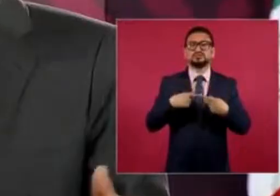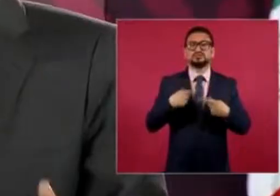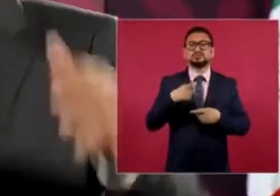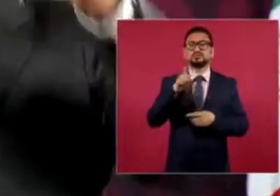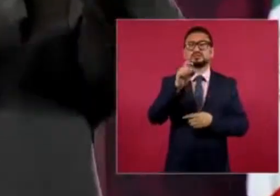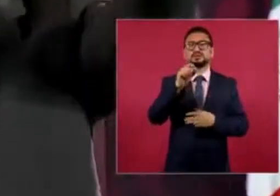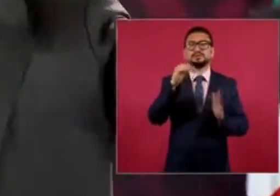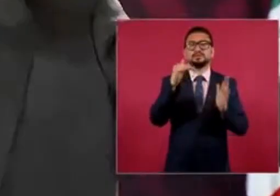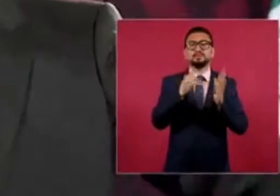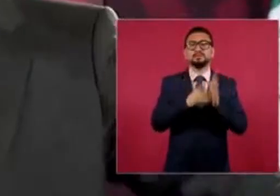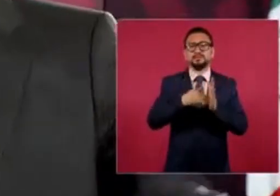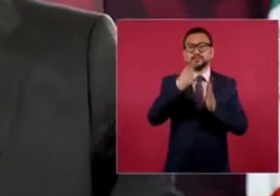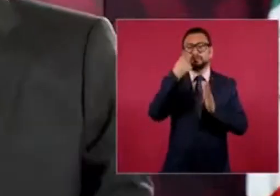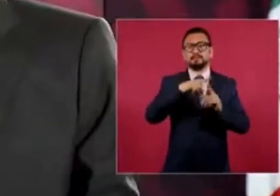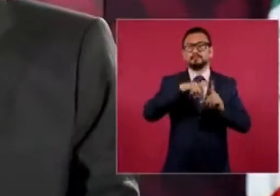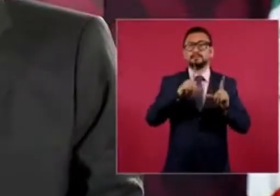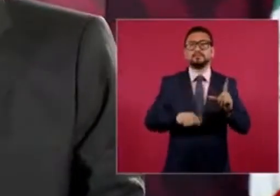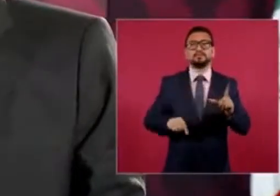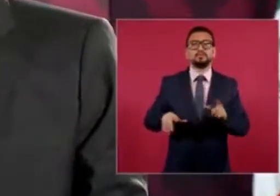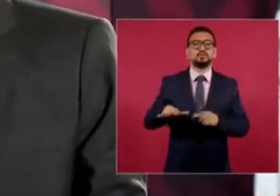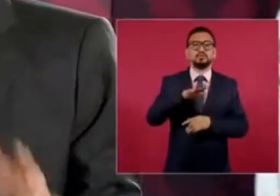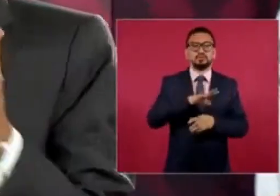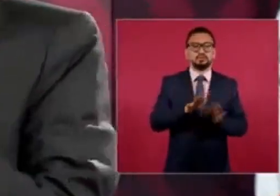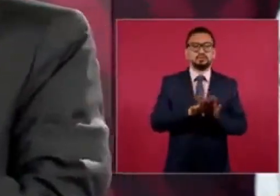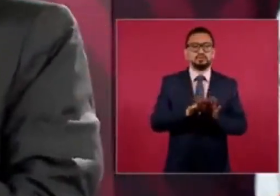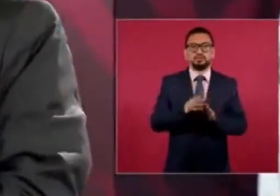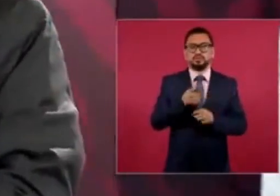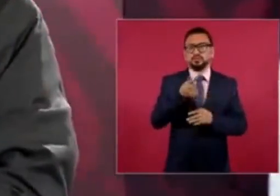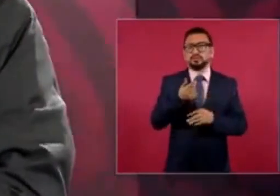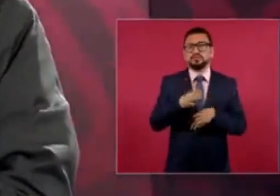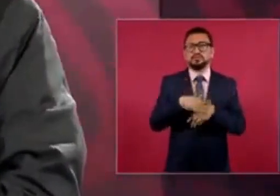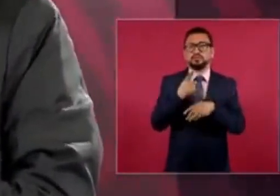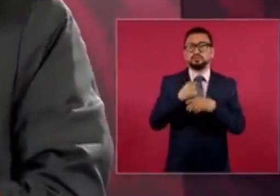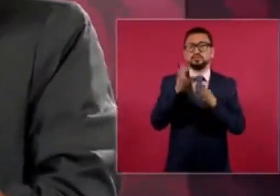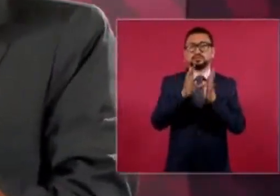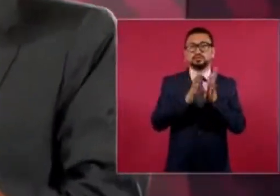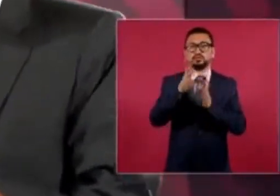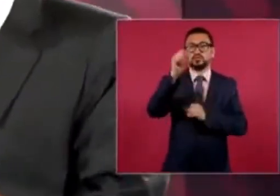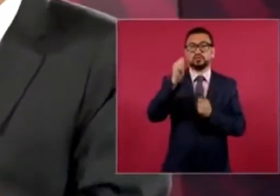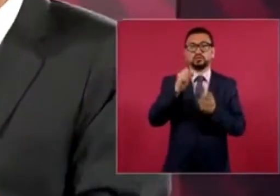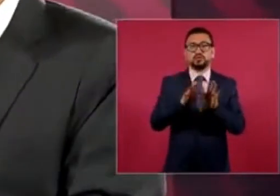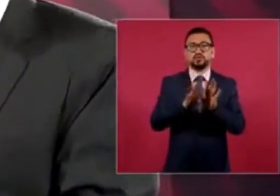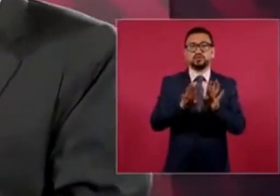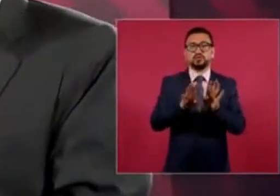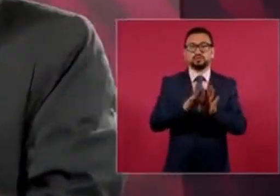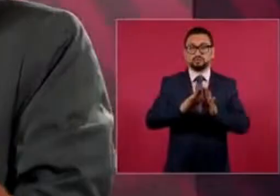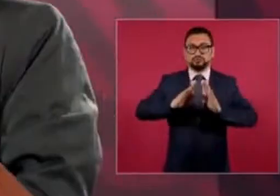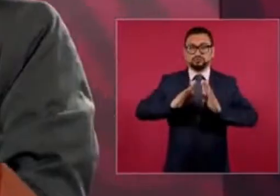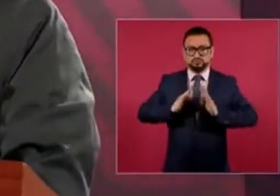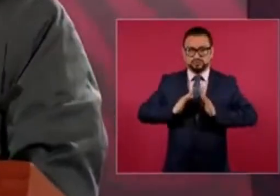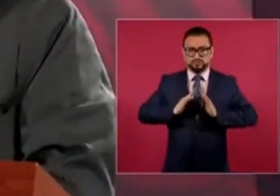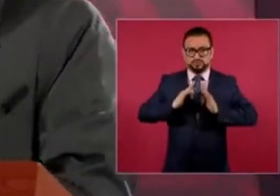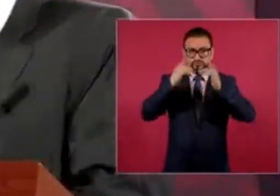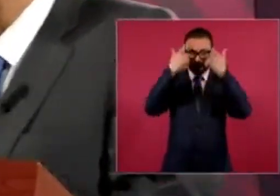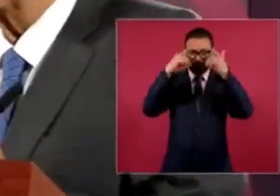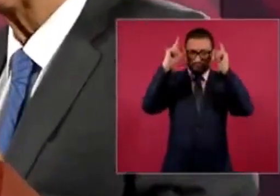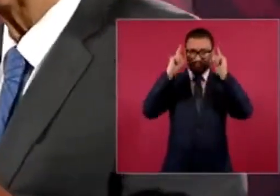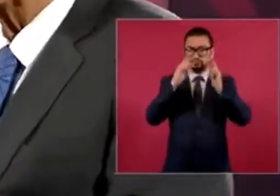operativos para todo el país, porque constitucionalmente ni el Ejército ni la